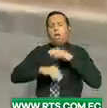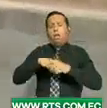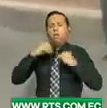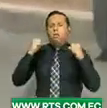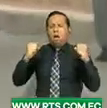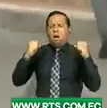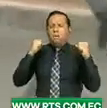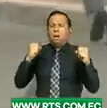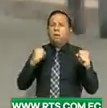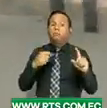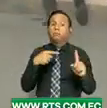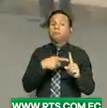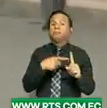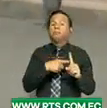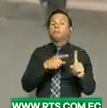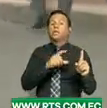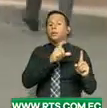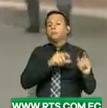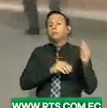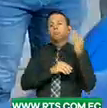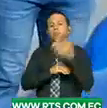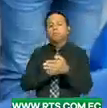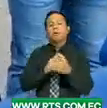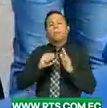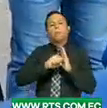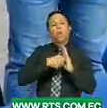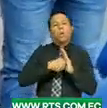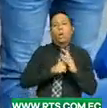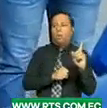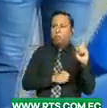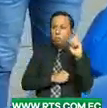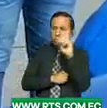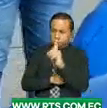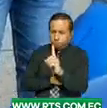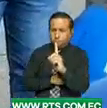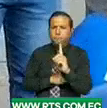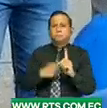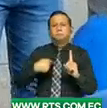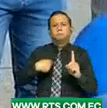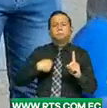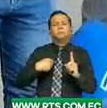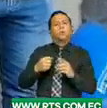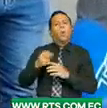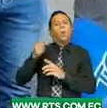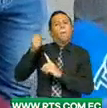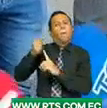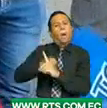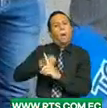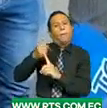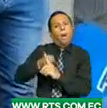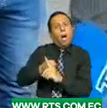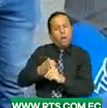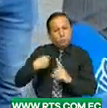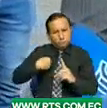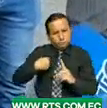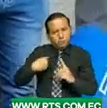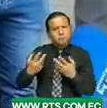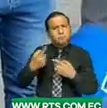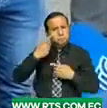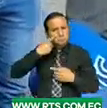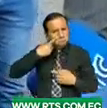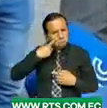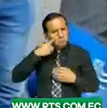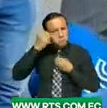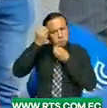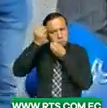A la audiencia llegó el Procurador General del Estado. La Procuraduría General del Estado, como apelante, demostrará que